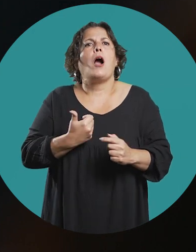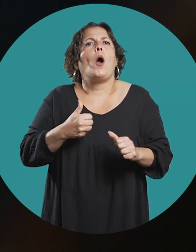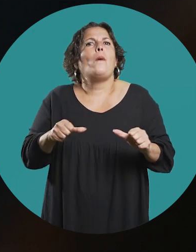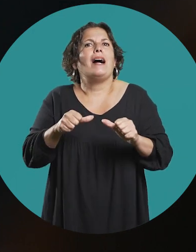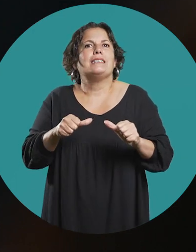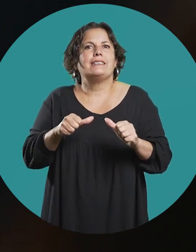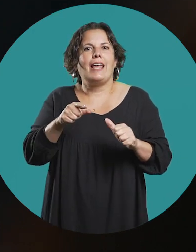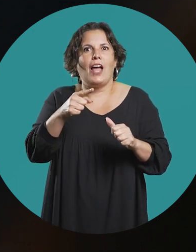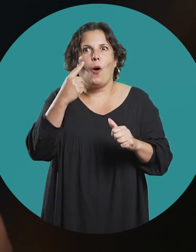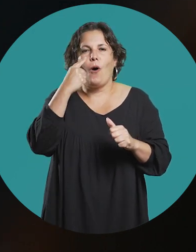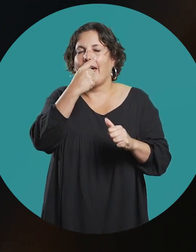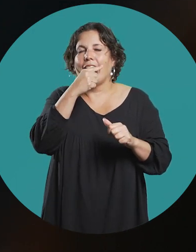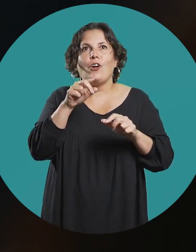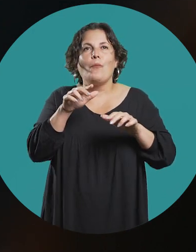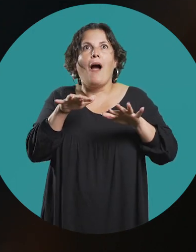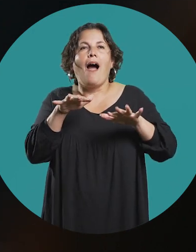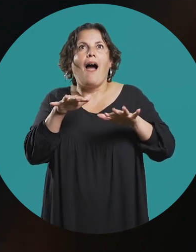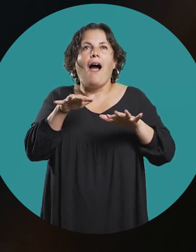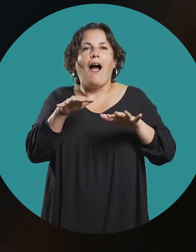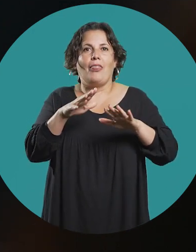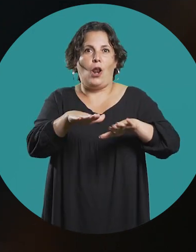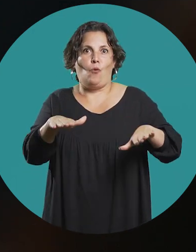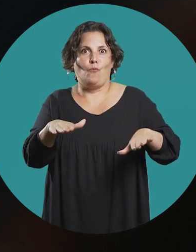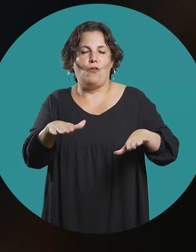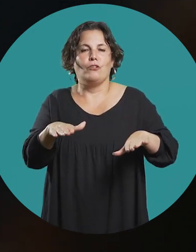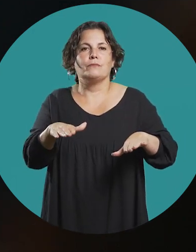hacer que brillen esos ojitos del otro lado de los alumnos.